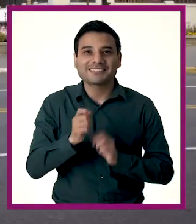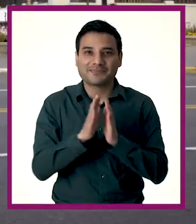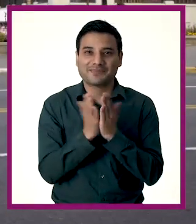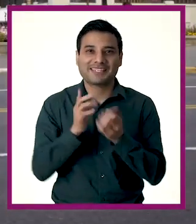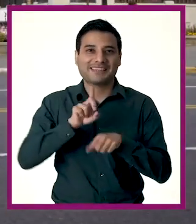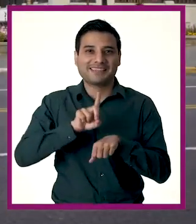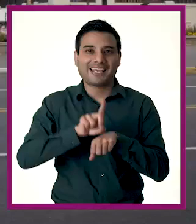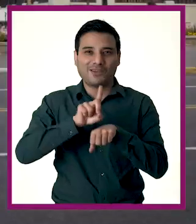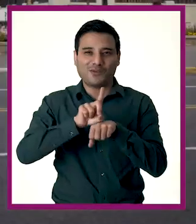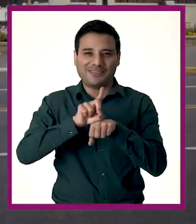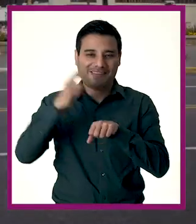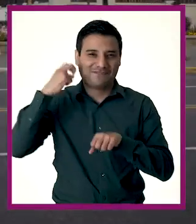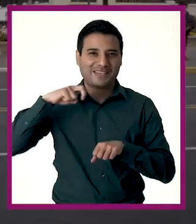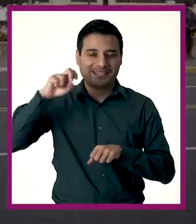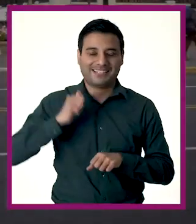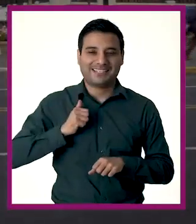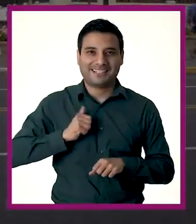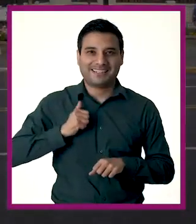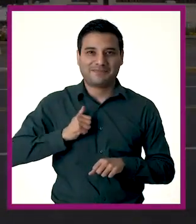Canadá.